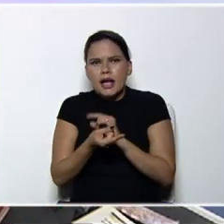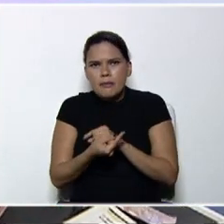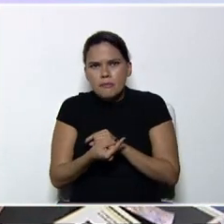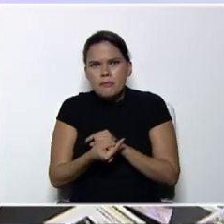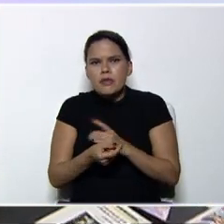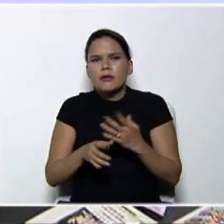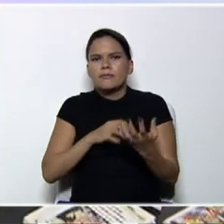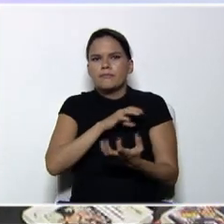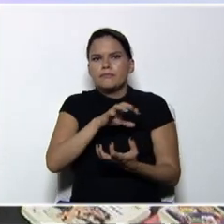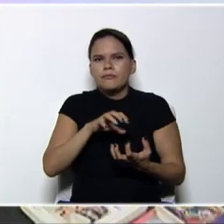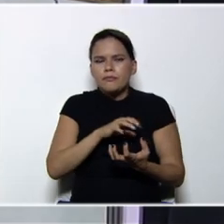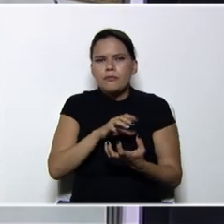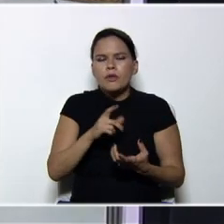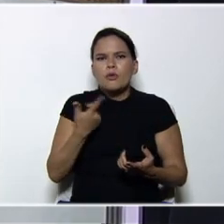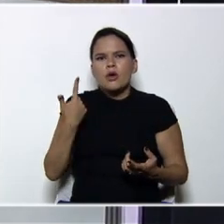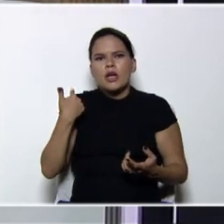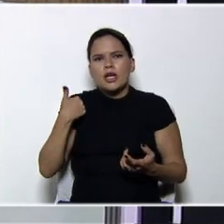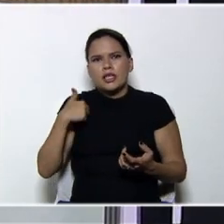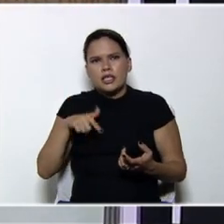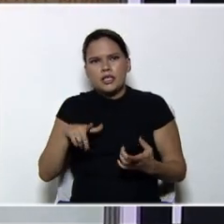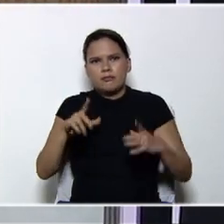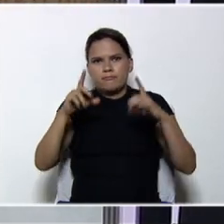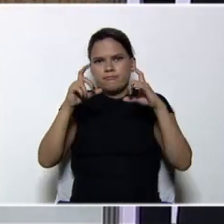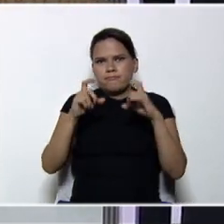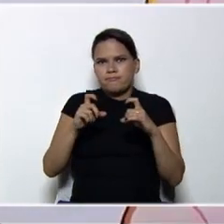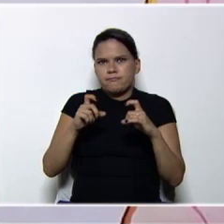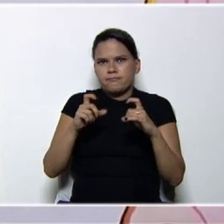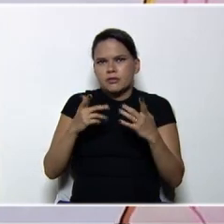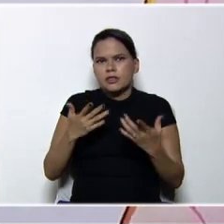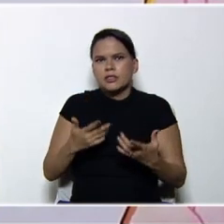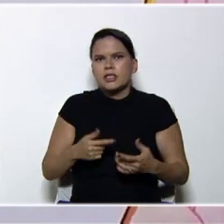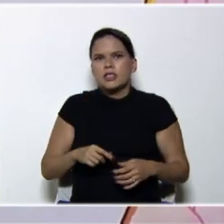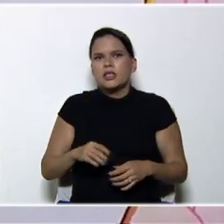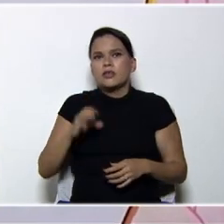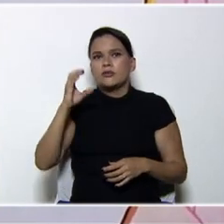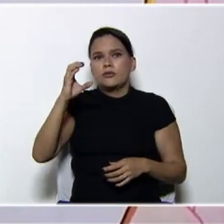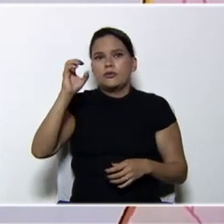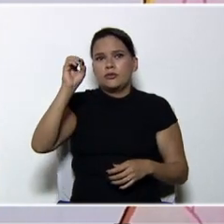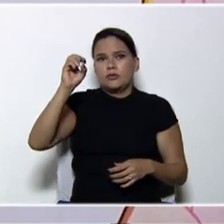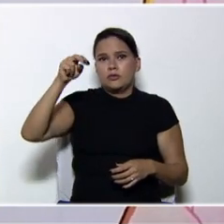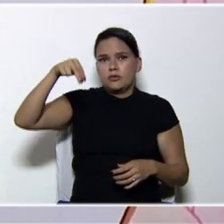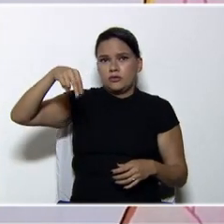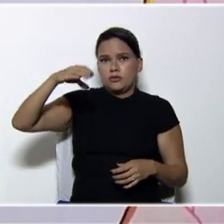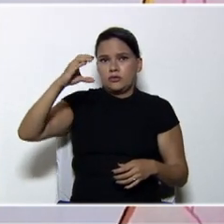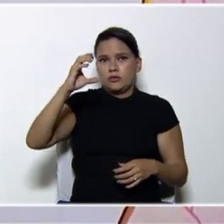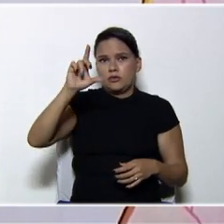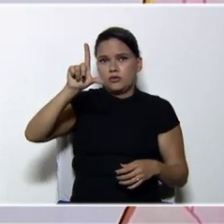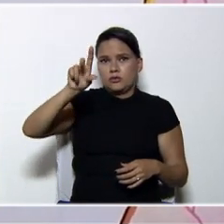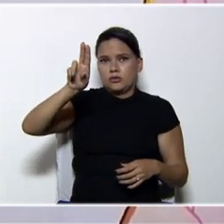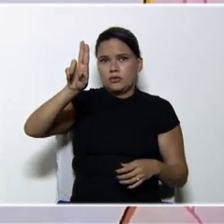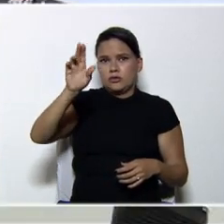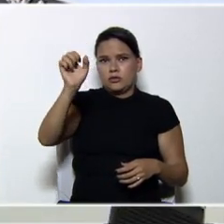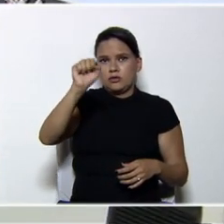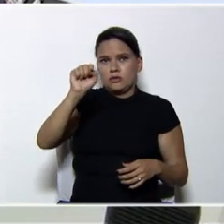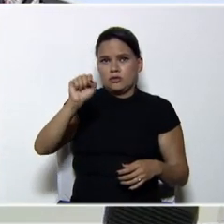Voy a obtener entonces unas conclusiones y de esas conclusiones es que voy a poder entonces ver